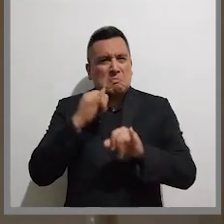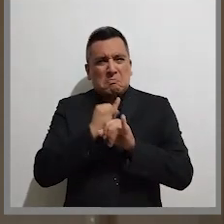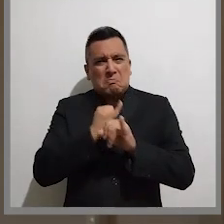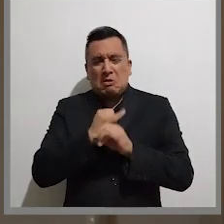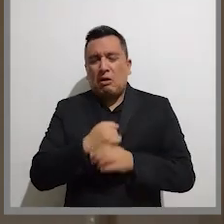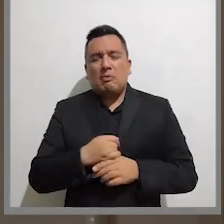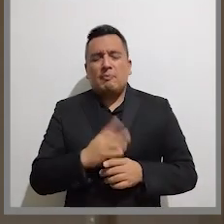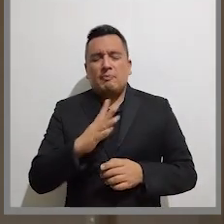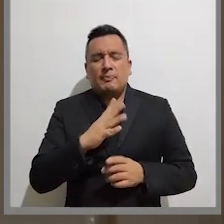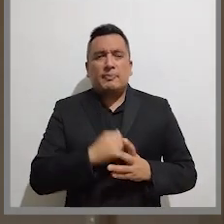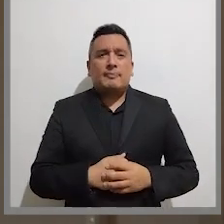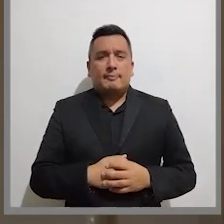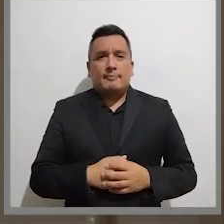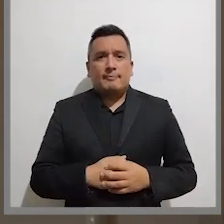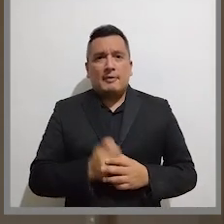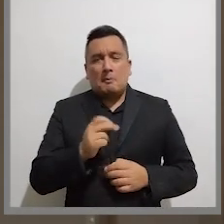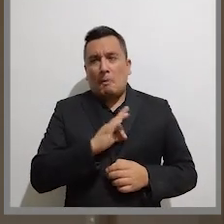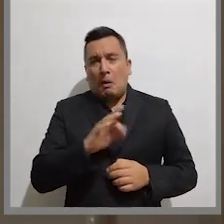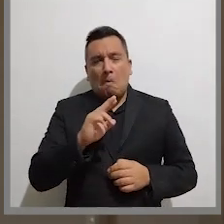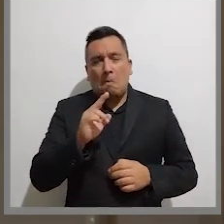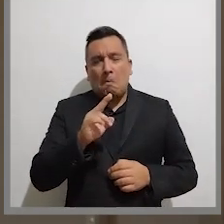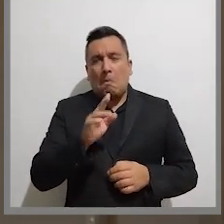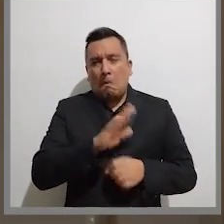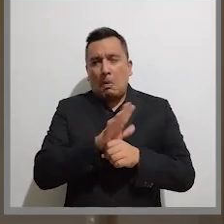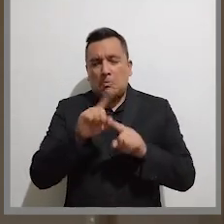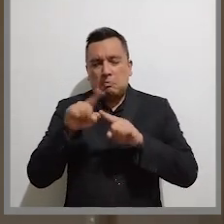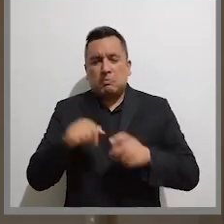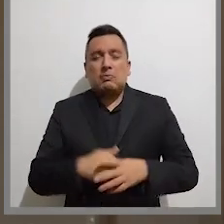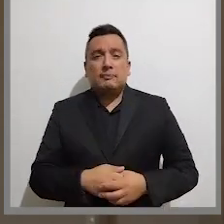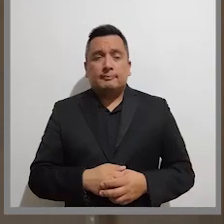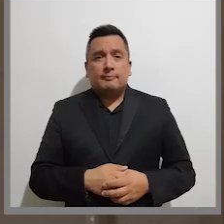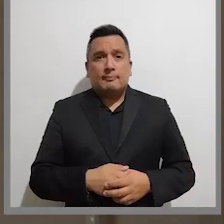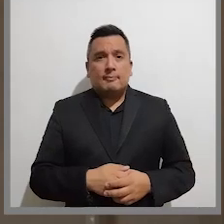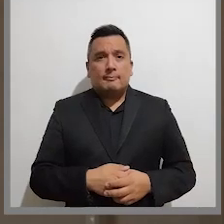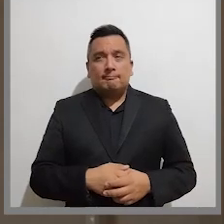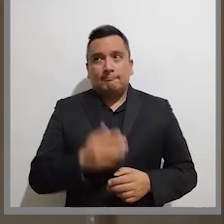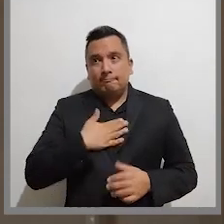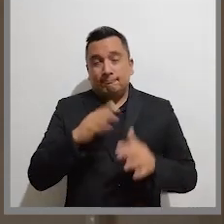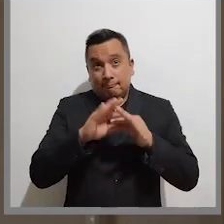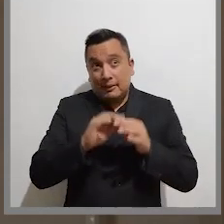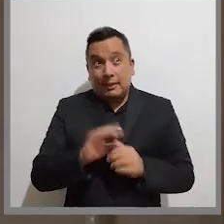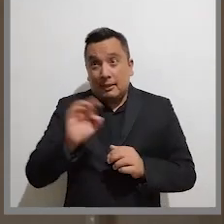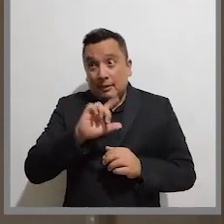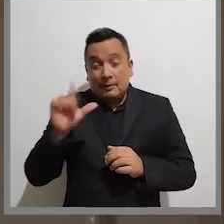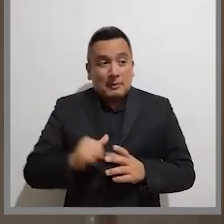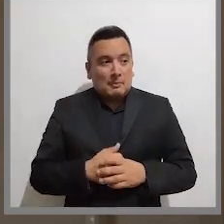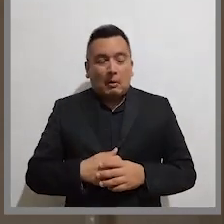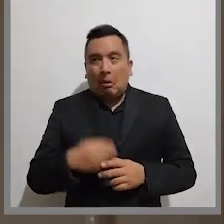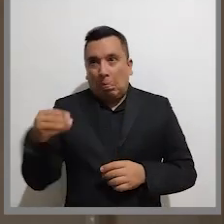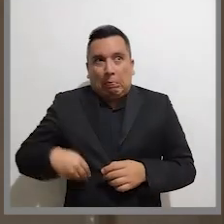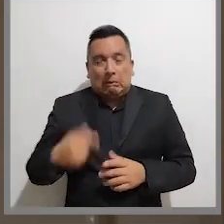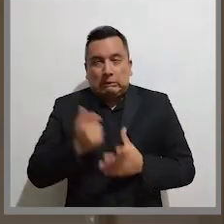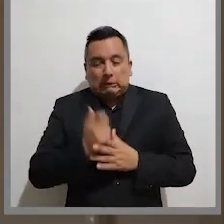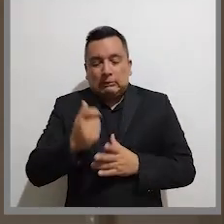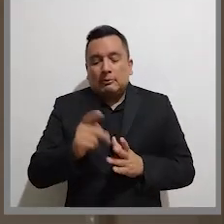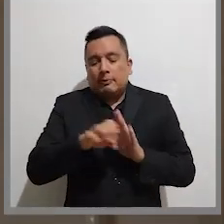las plataformas donde podemos ver series y películas. Voy a hacer promociones, pero no nos cobran después por ello,